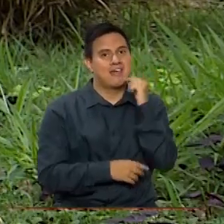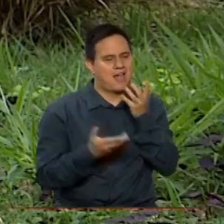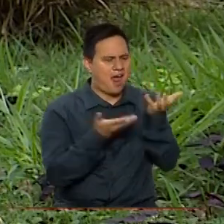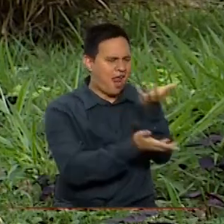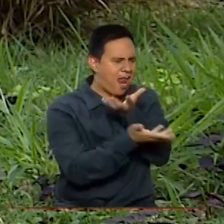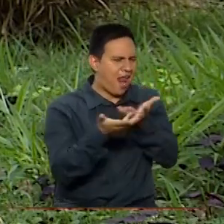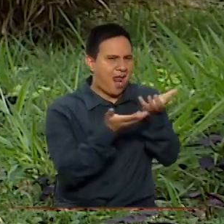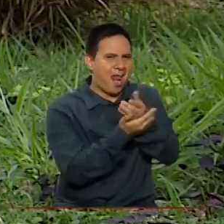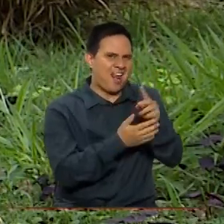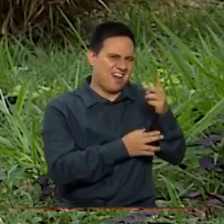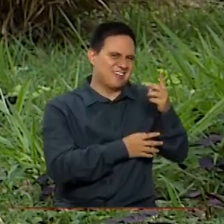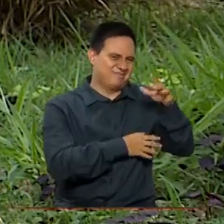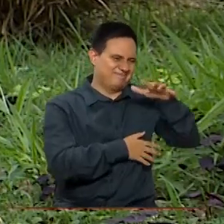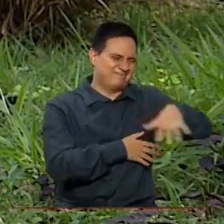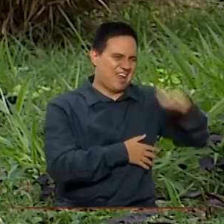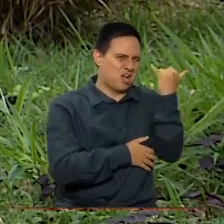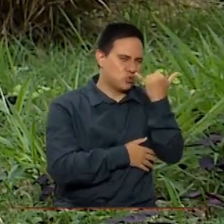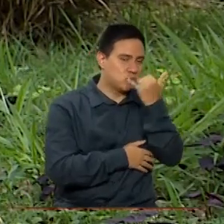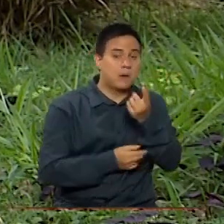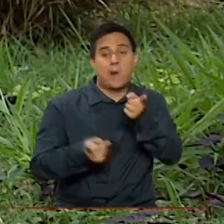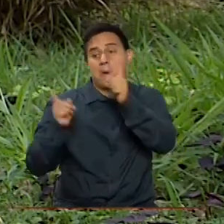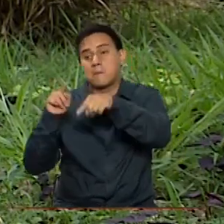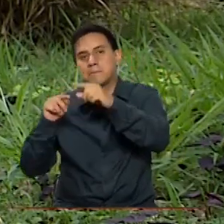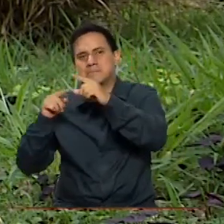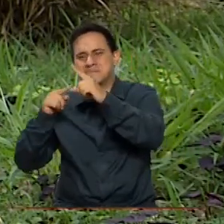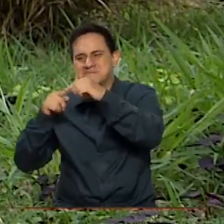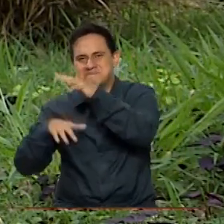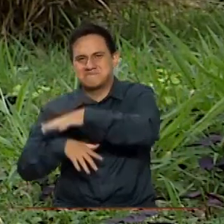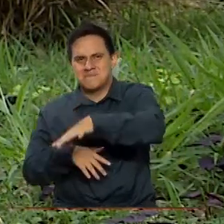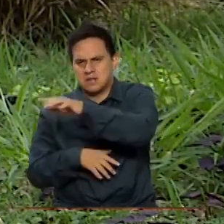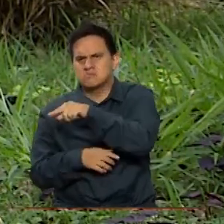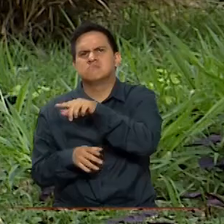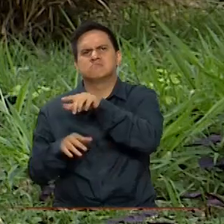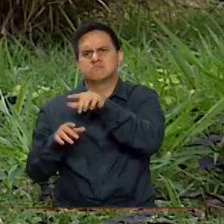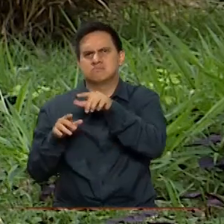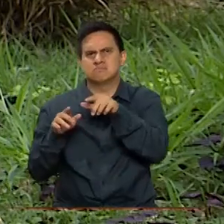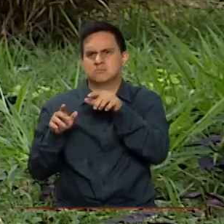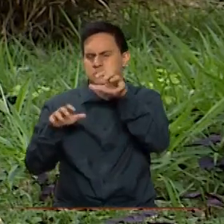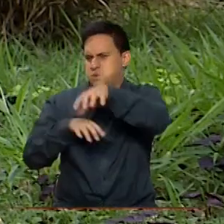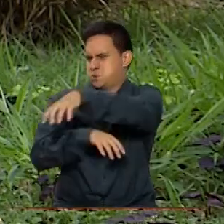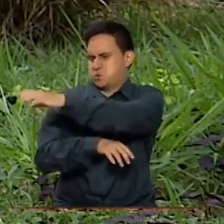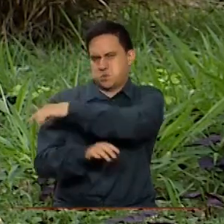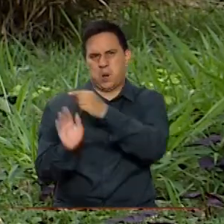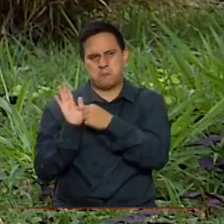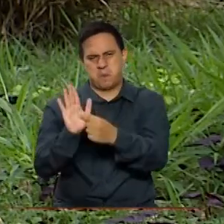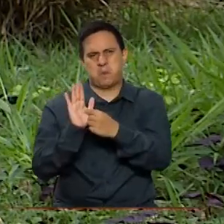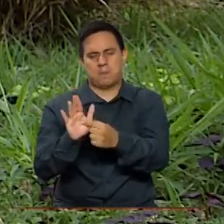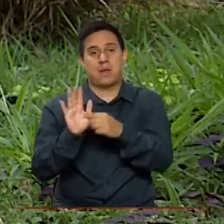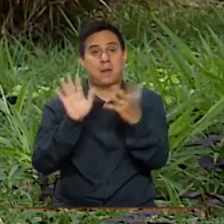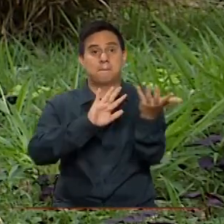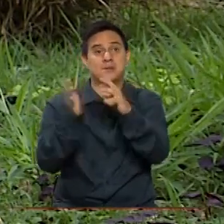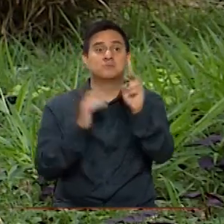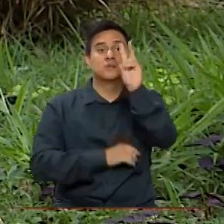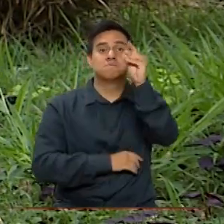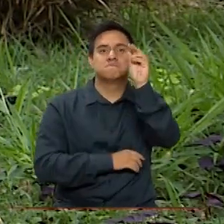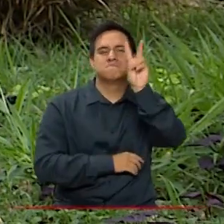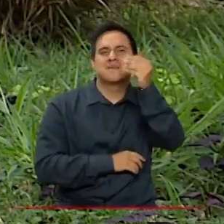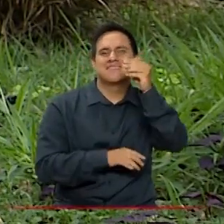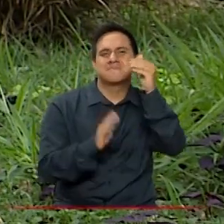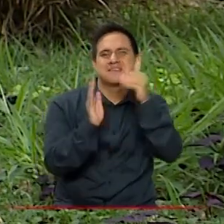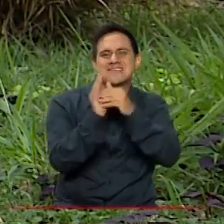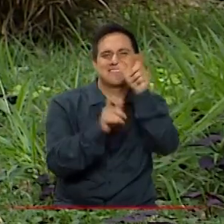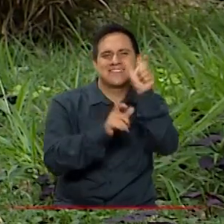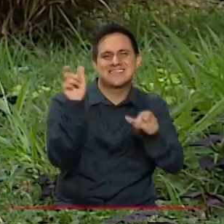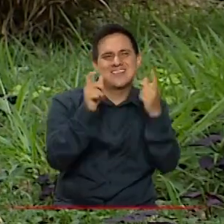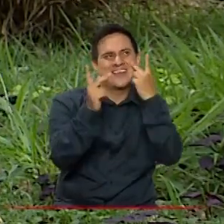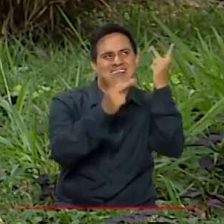Azul, exposiciones también en la Zona Verde. Se registró una visita de más de 20.000 turistas que llegaron hasta la capital